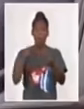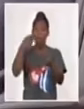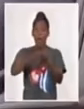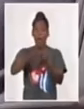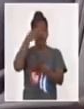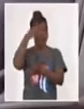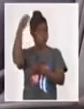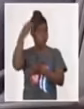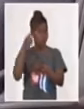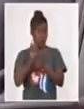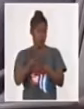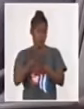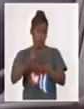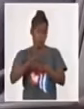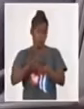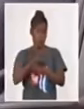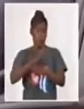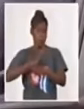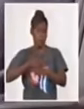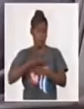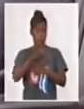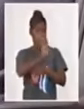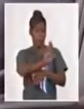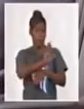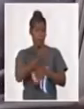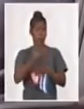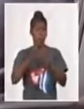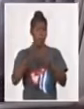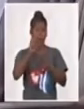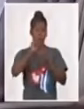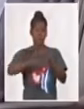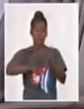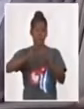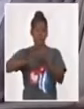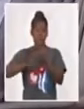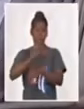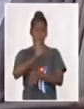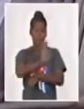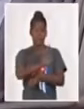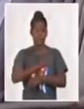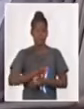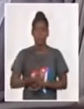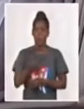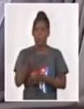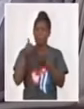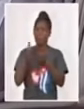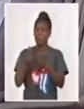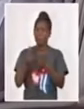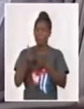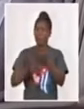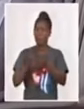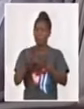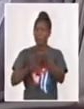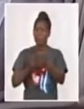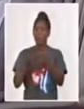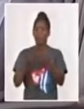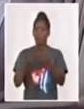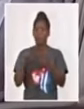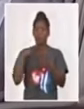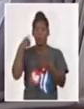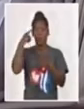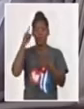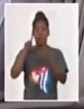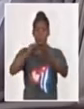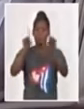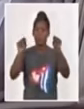expandiendo, que es bueno que Matanza esté en la vanguardia de este hecho, pero por supuesto que todos los territorios se aspiran